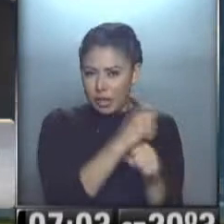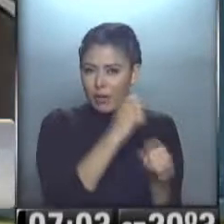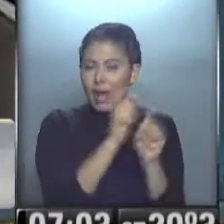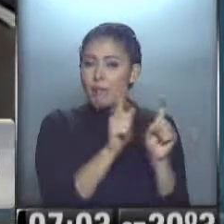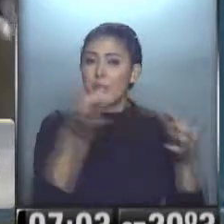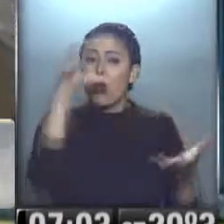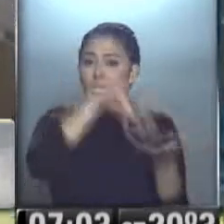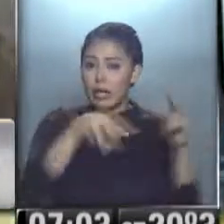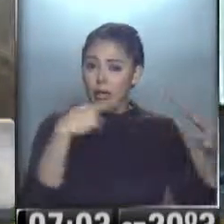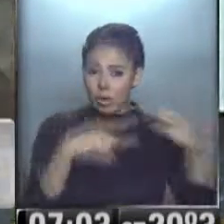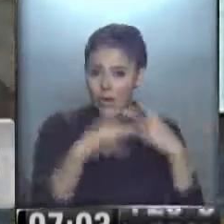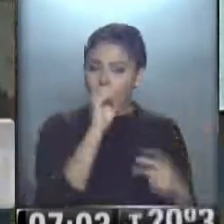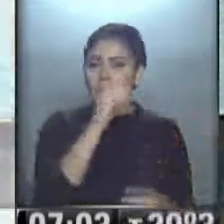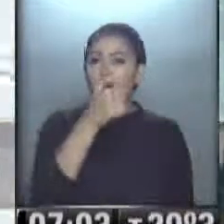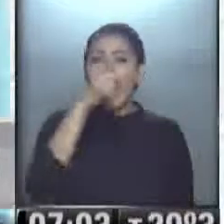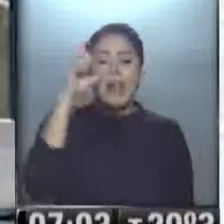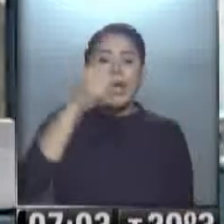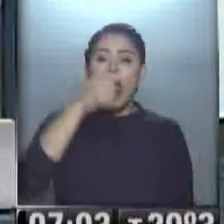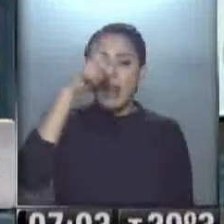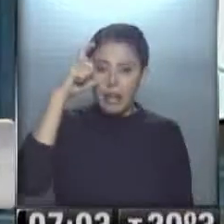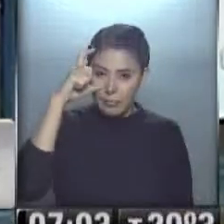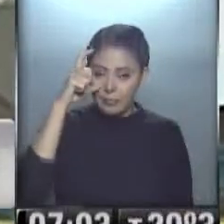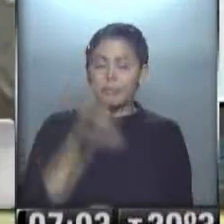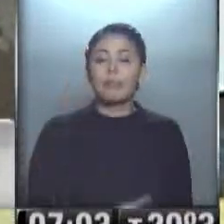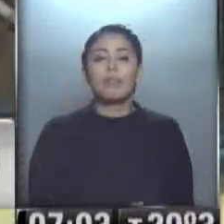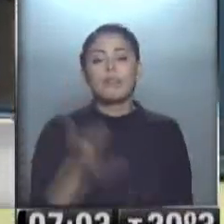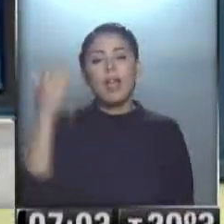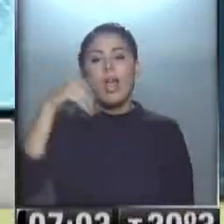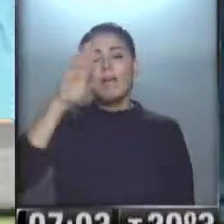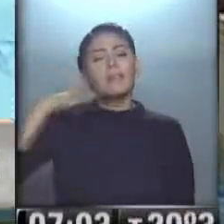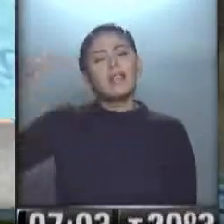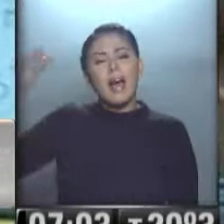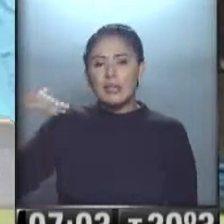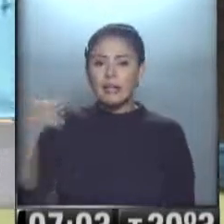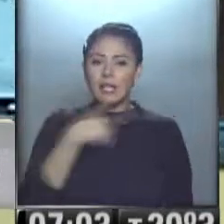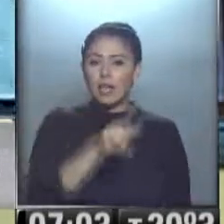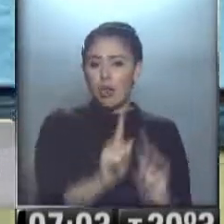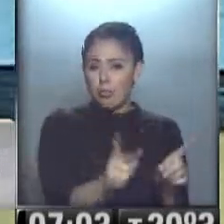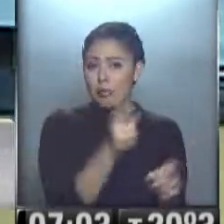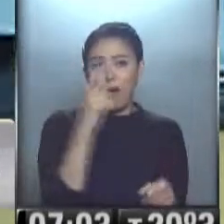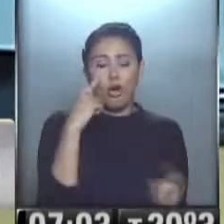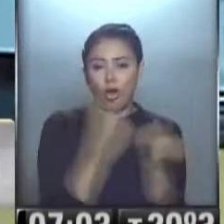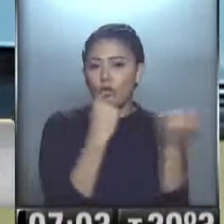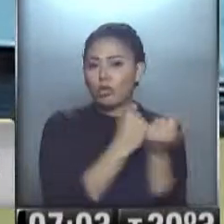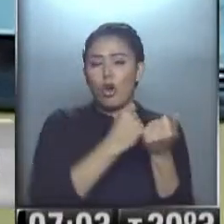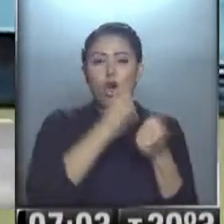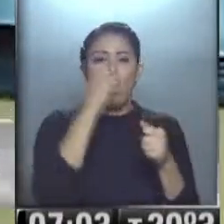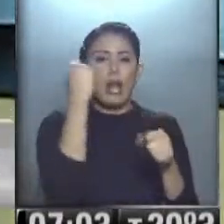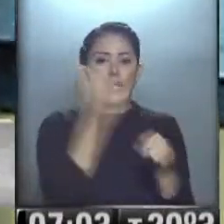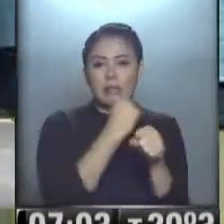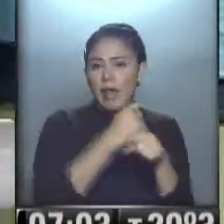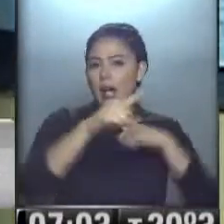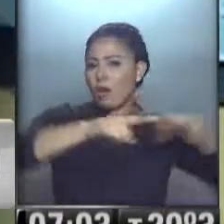este restaurant ale ale autogestionado que desde hace varios meses según nos dijeron este restaurant está